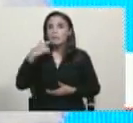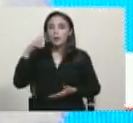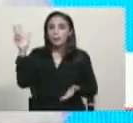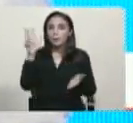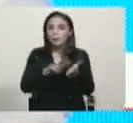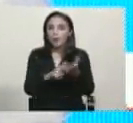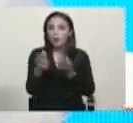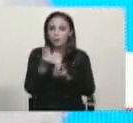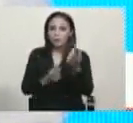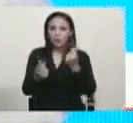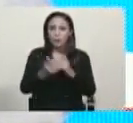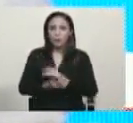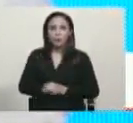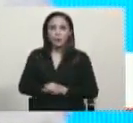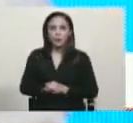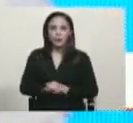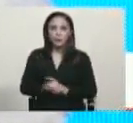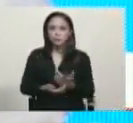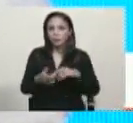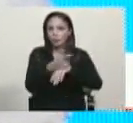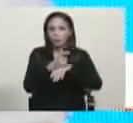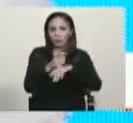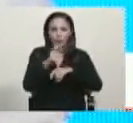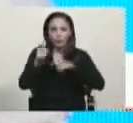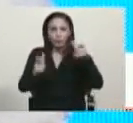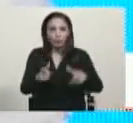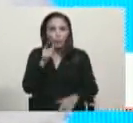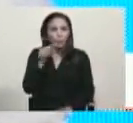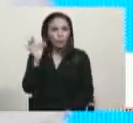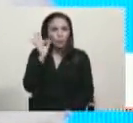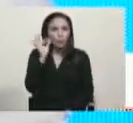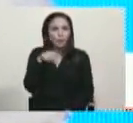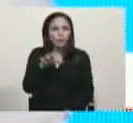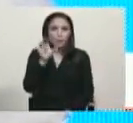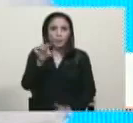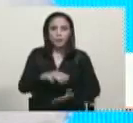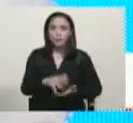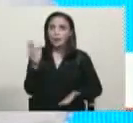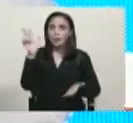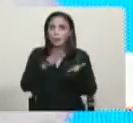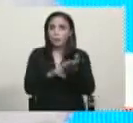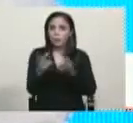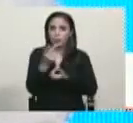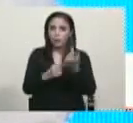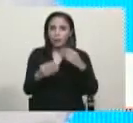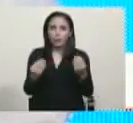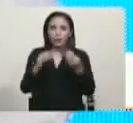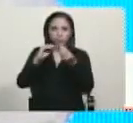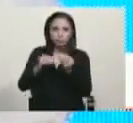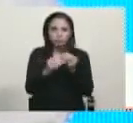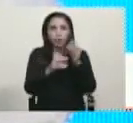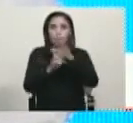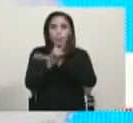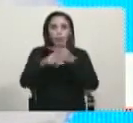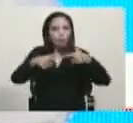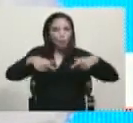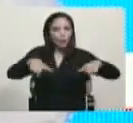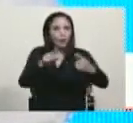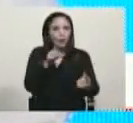recursos, gobernador, gobernadores, gobernadoras del país, para la reparación de dos